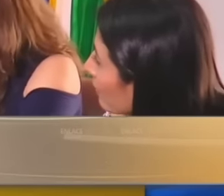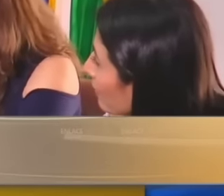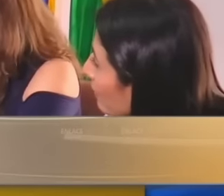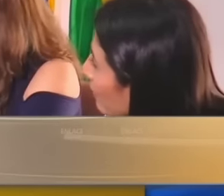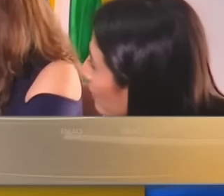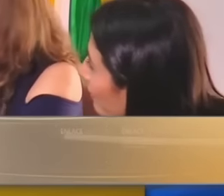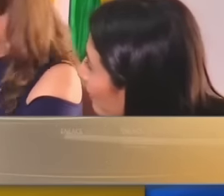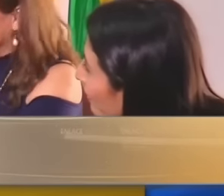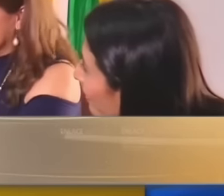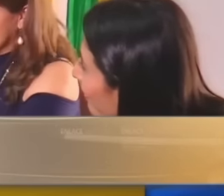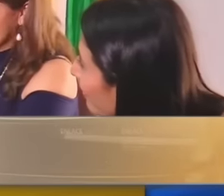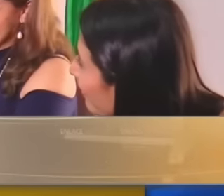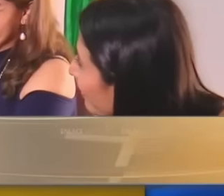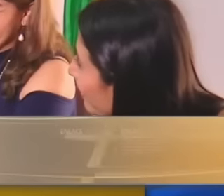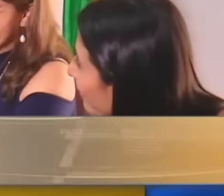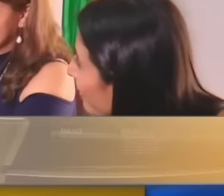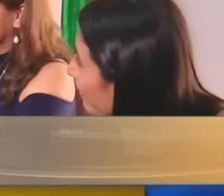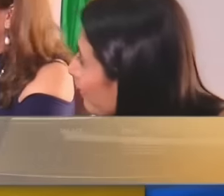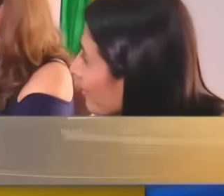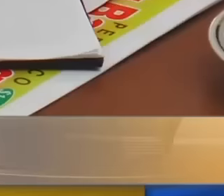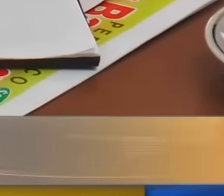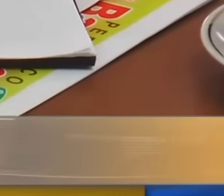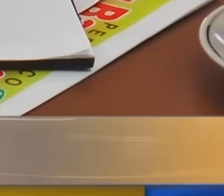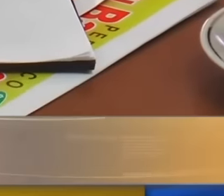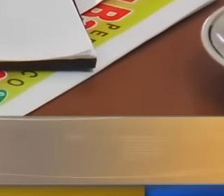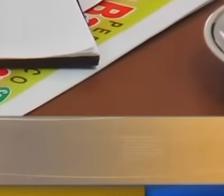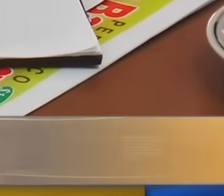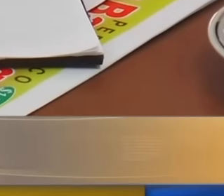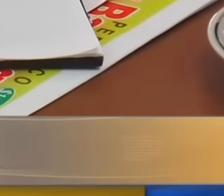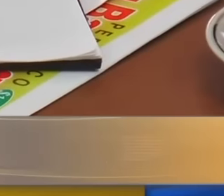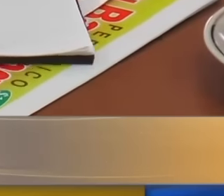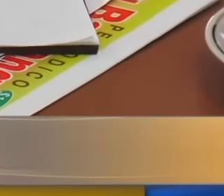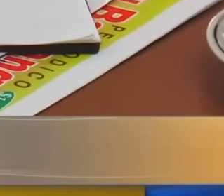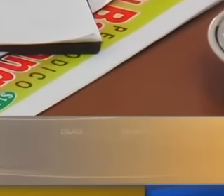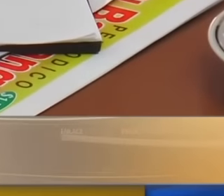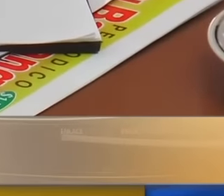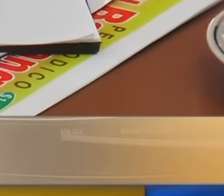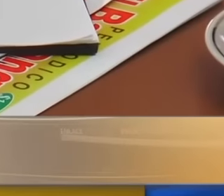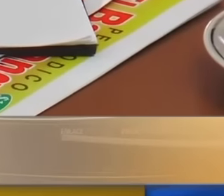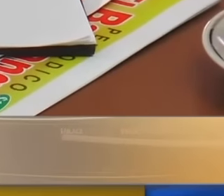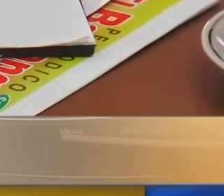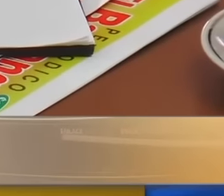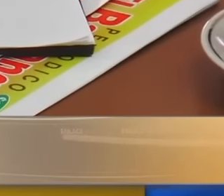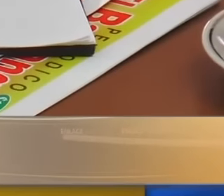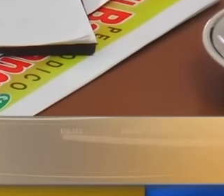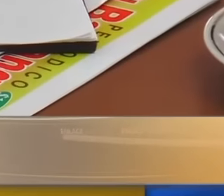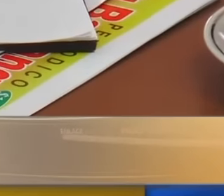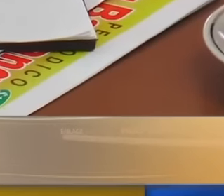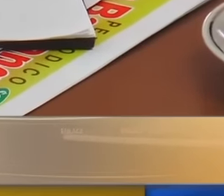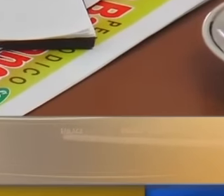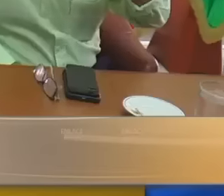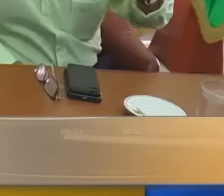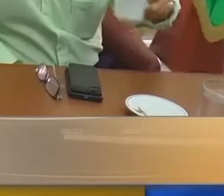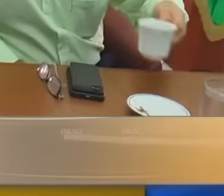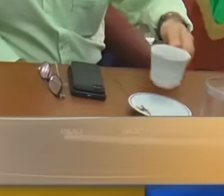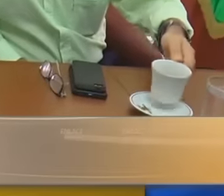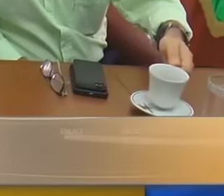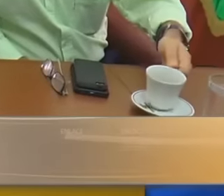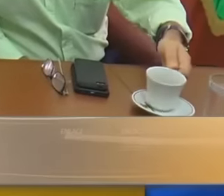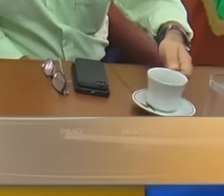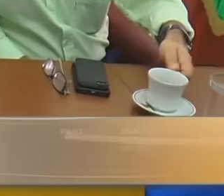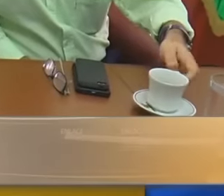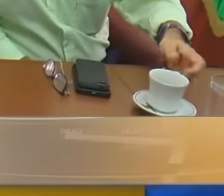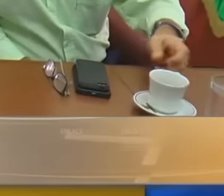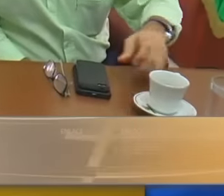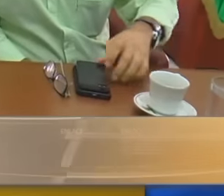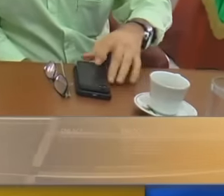Bermeja firmó convenio de cooperación con el Banco Agrario de Colombia. El municipio será fiador de créditos para pequeños productores de Barranca Bermeja. Los beneficios